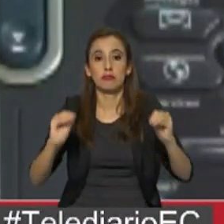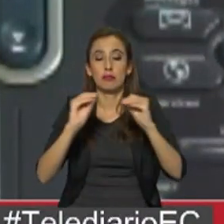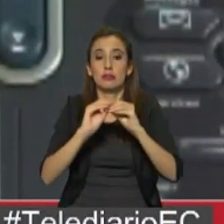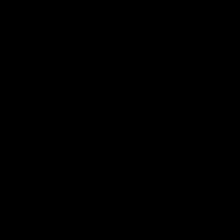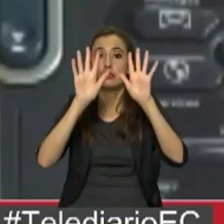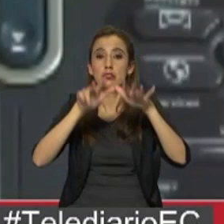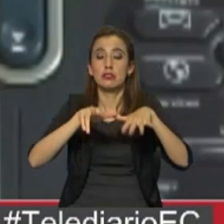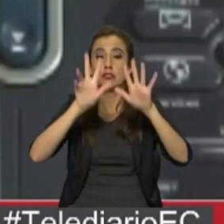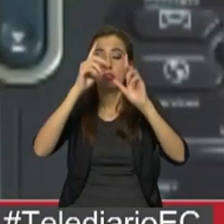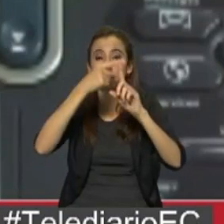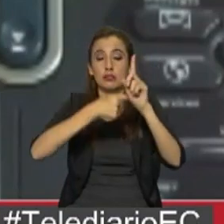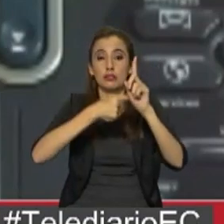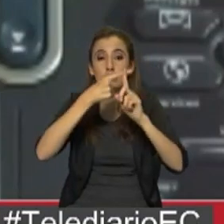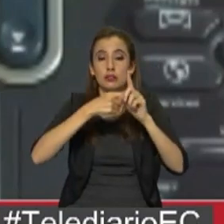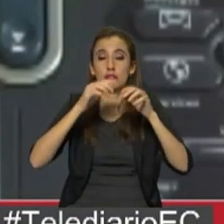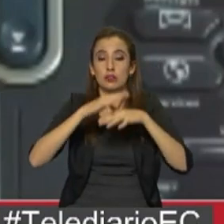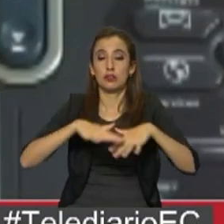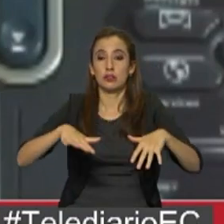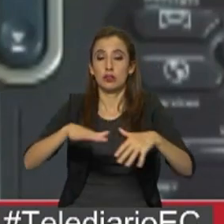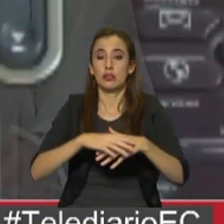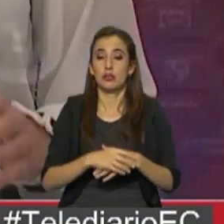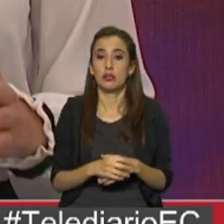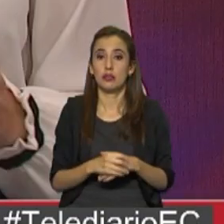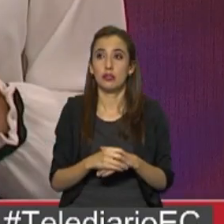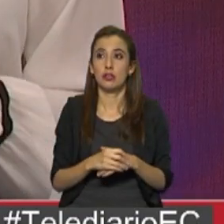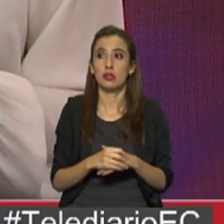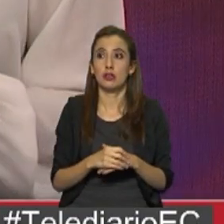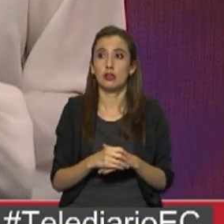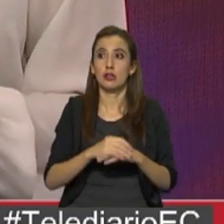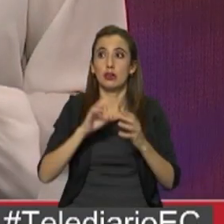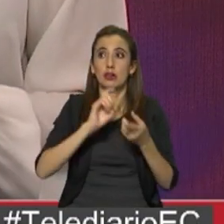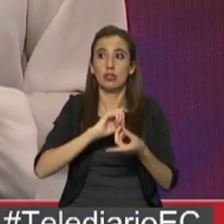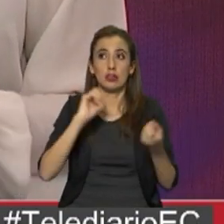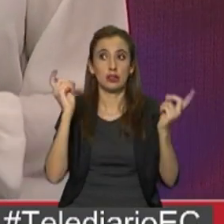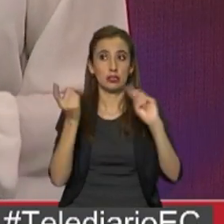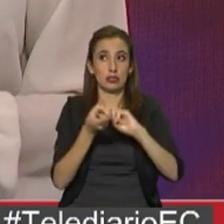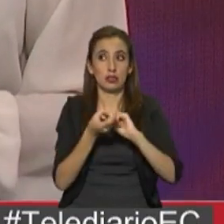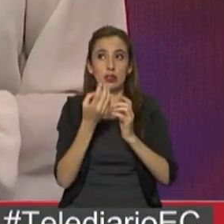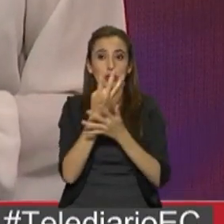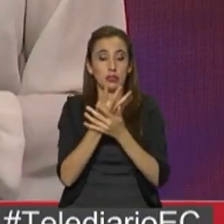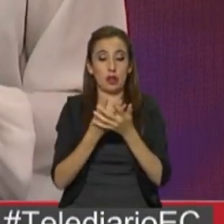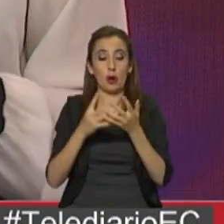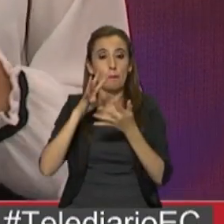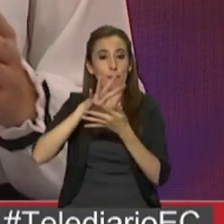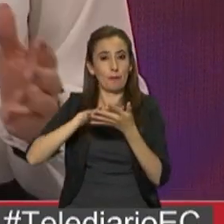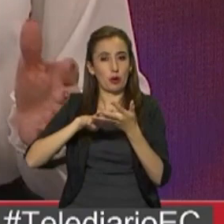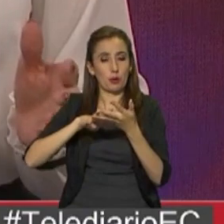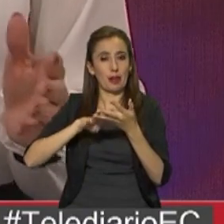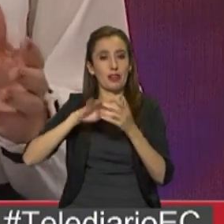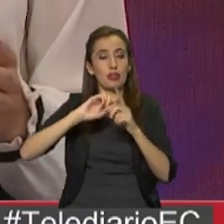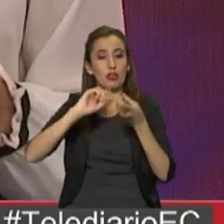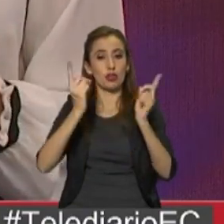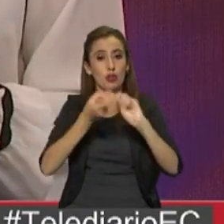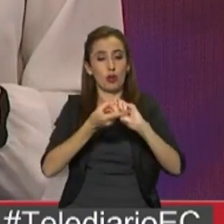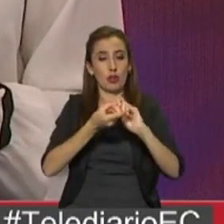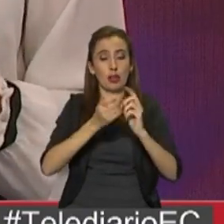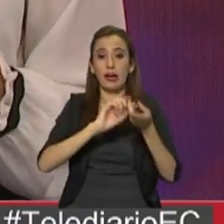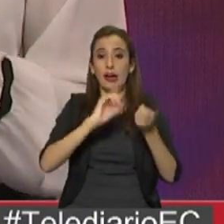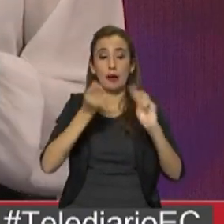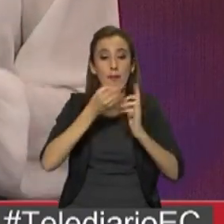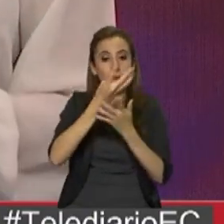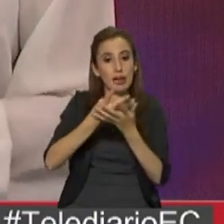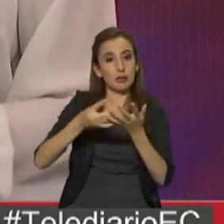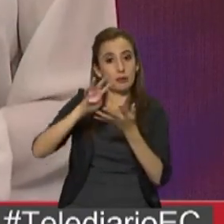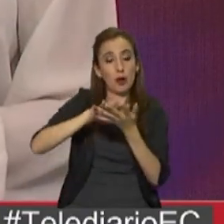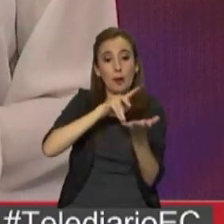y si se modifica toda toda la tabla de amortización o simplemente las cuotas que están impagas